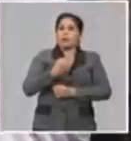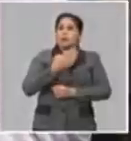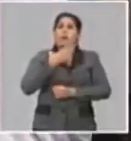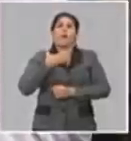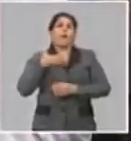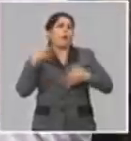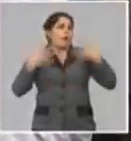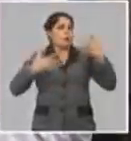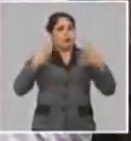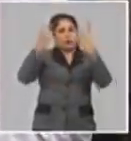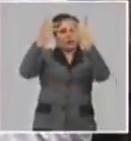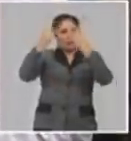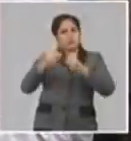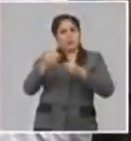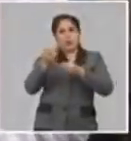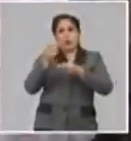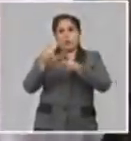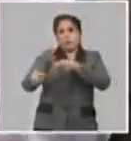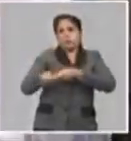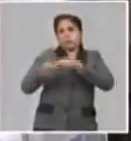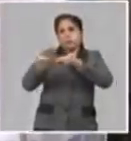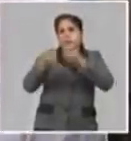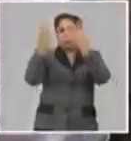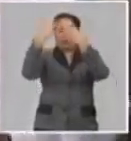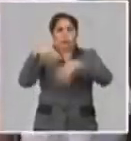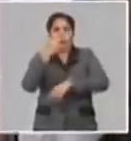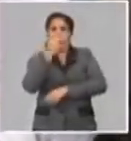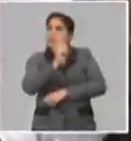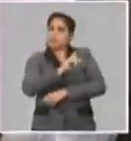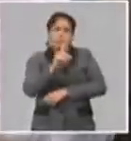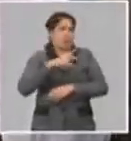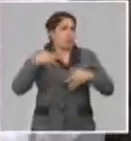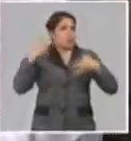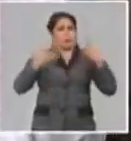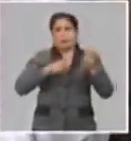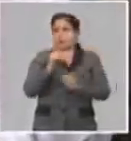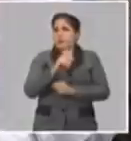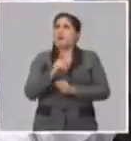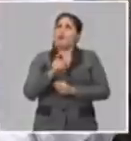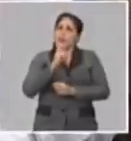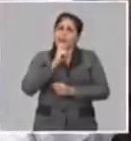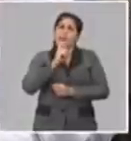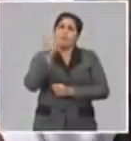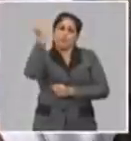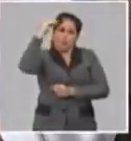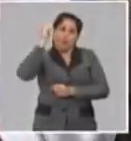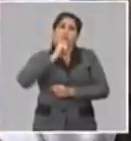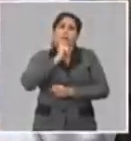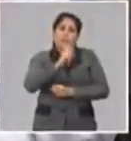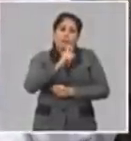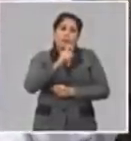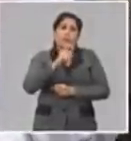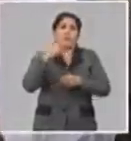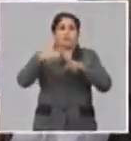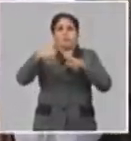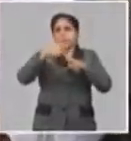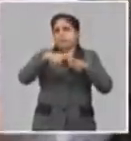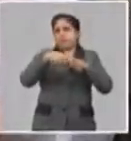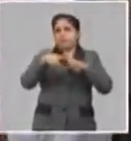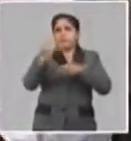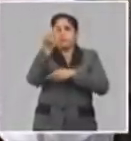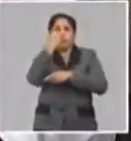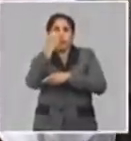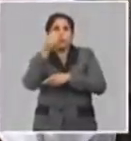con los resultados que se alcanzan. Sabemos que hay un déficit de oferta de productos en nuestra población. Hemos